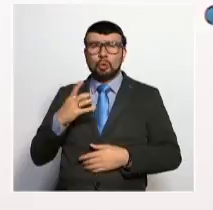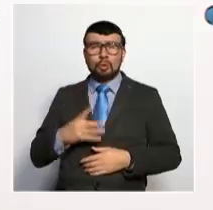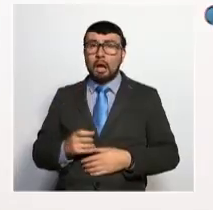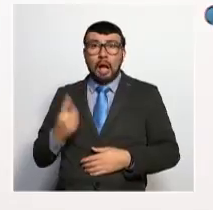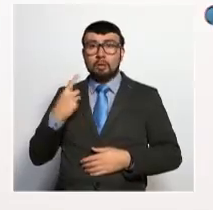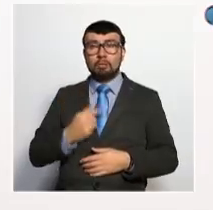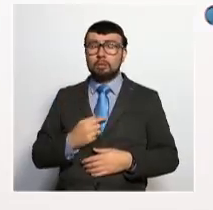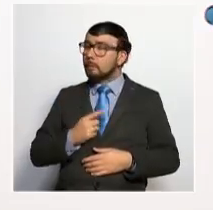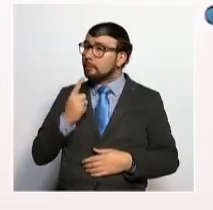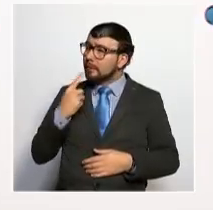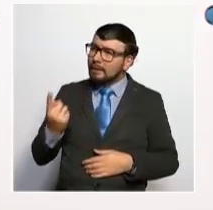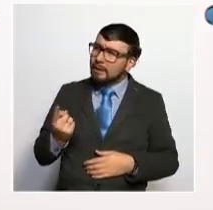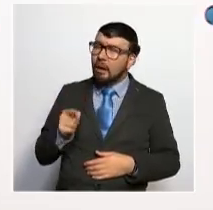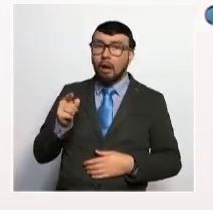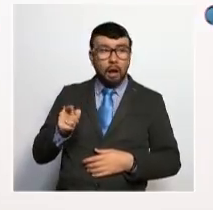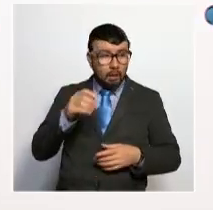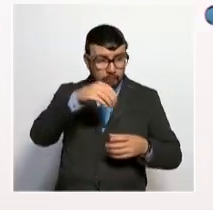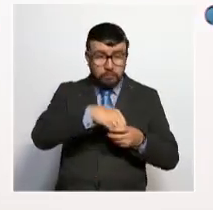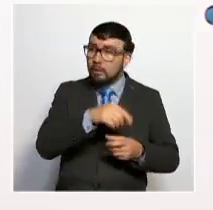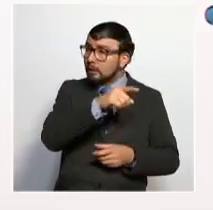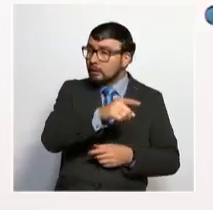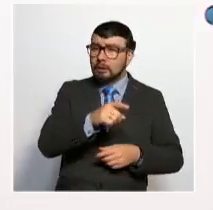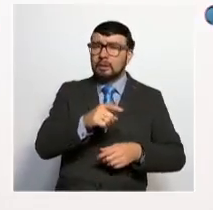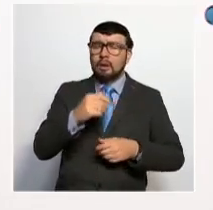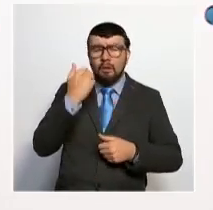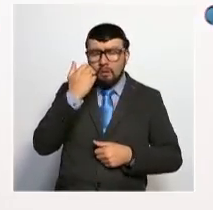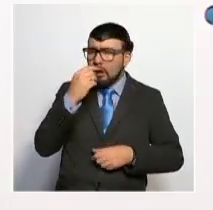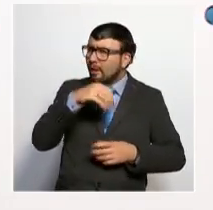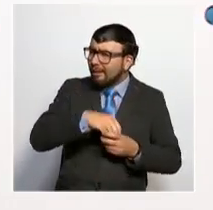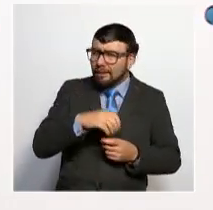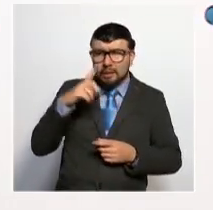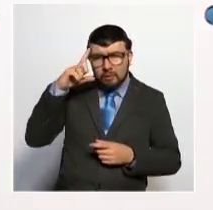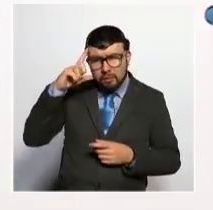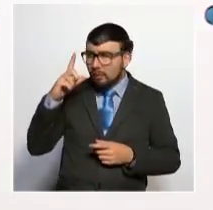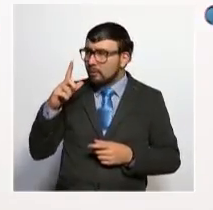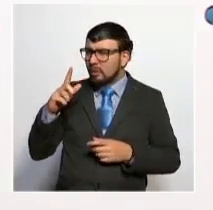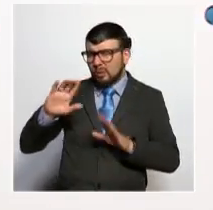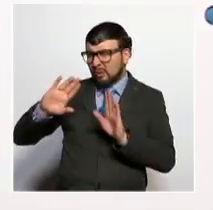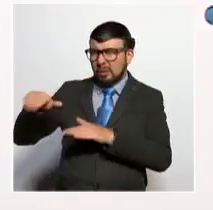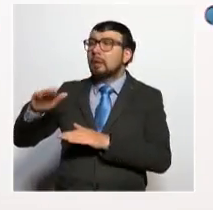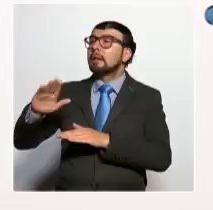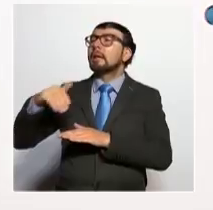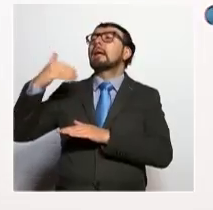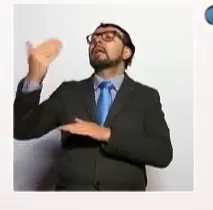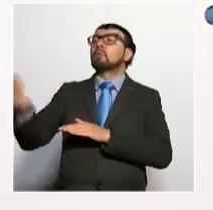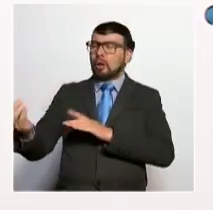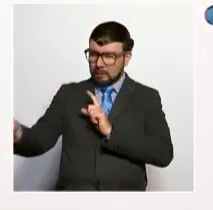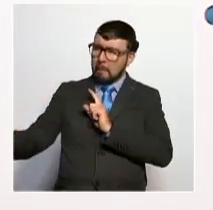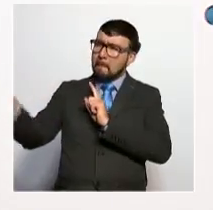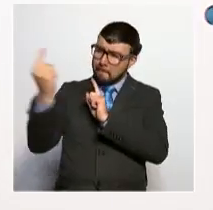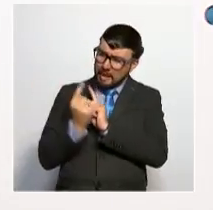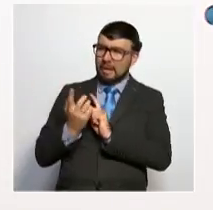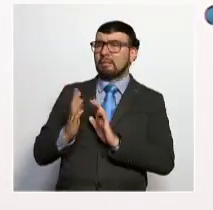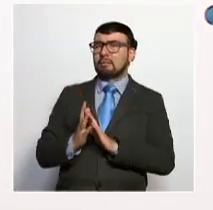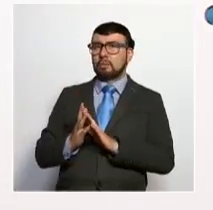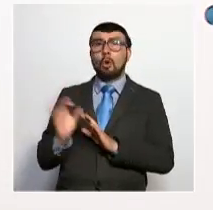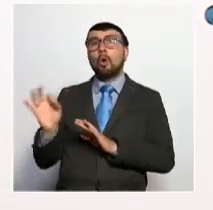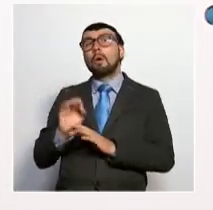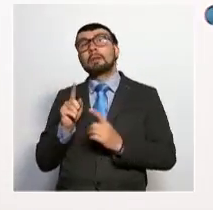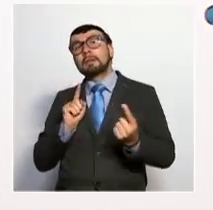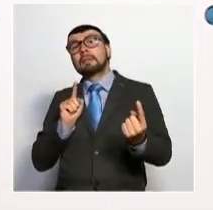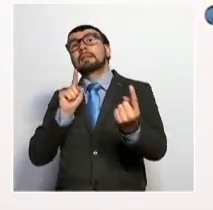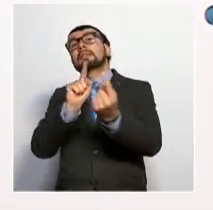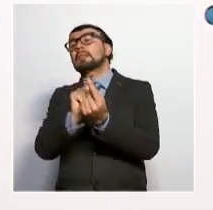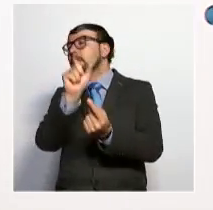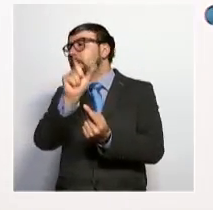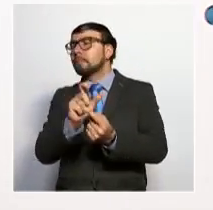dice algo de ginecología, lo obviamos y le dijimos, vengan otra cita más adelante o pida cita con